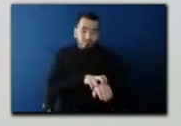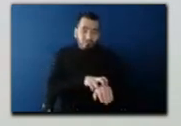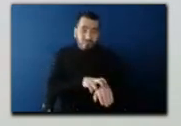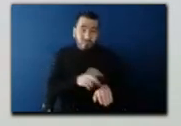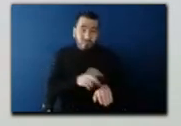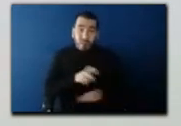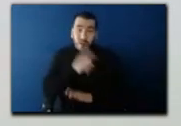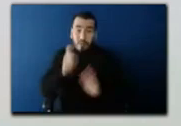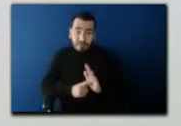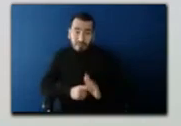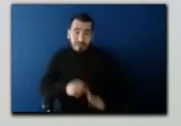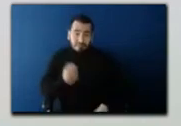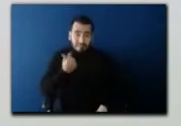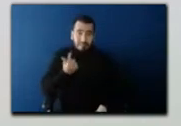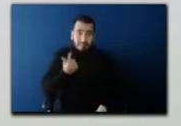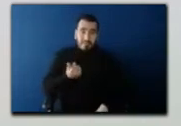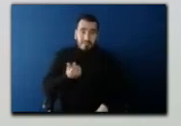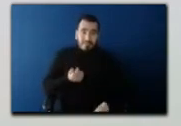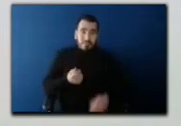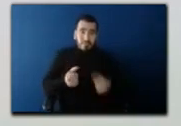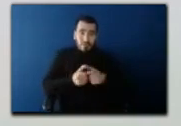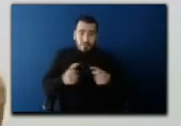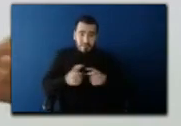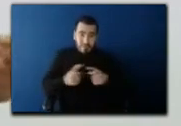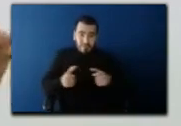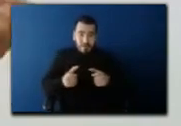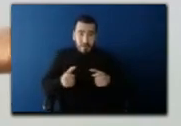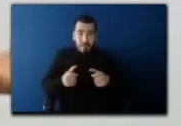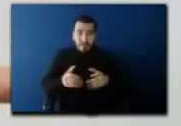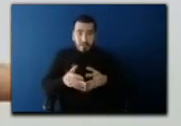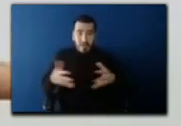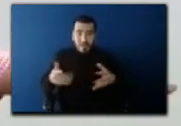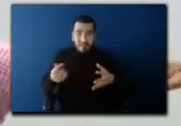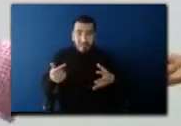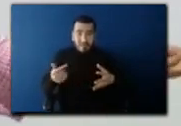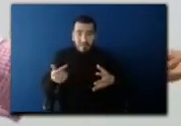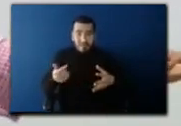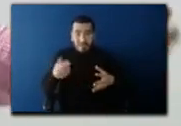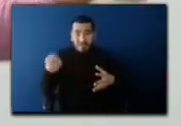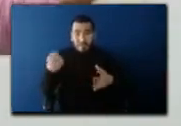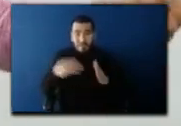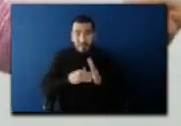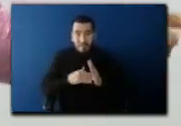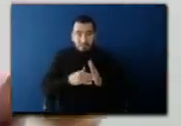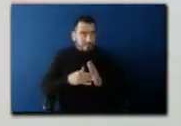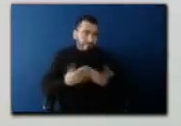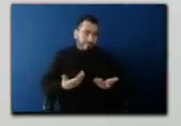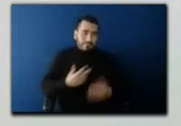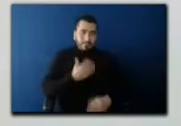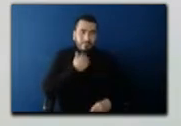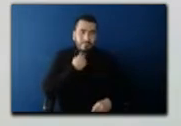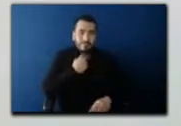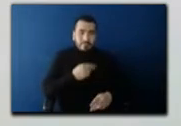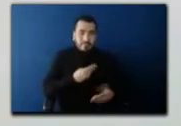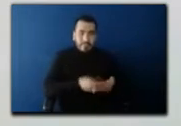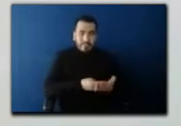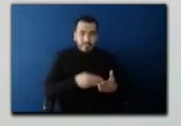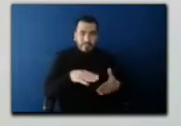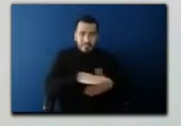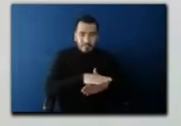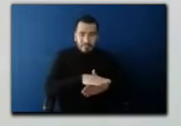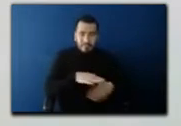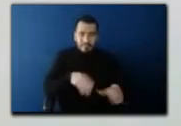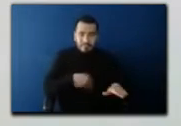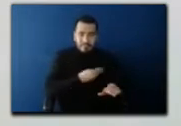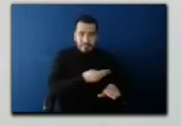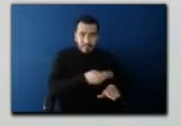tener un billete grande, lleve suelto para pagar. Hay que pagar el transporte como tiene que hacer. Usted va a la calle y se antoja de una